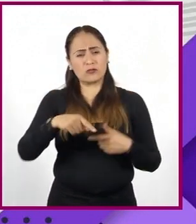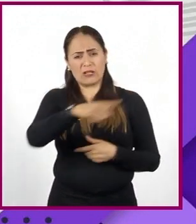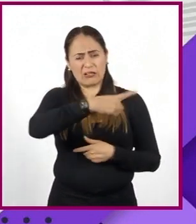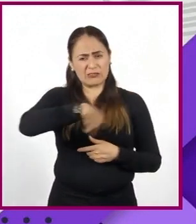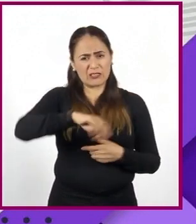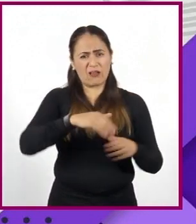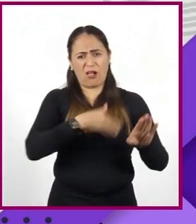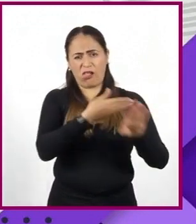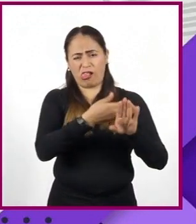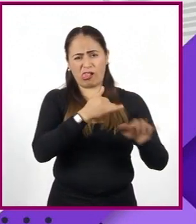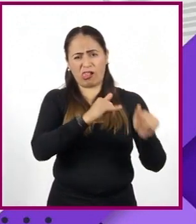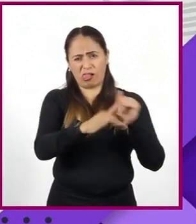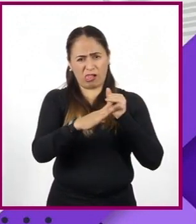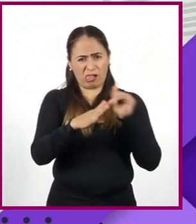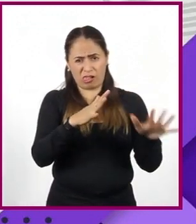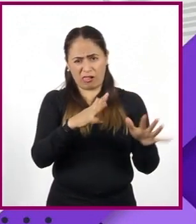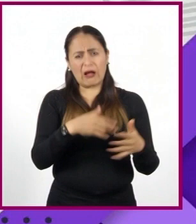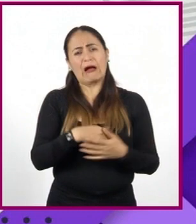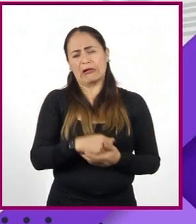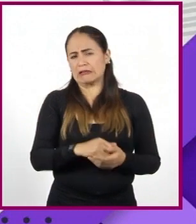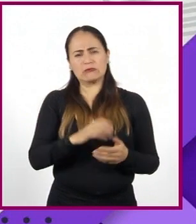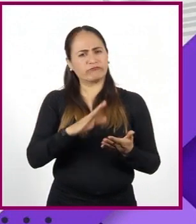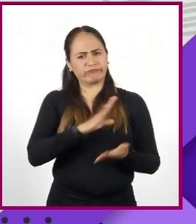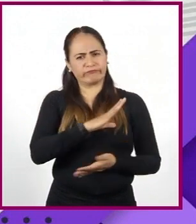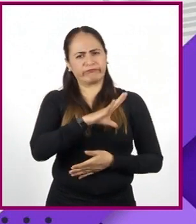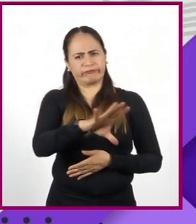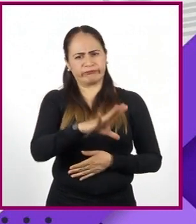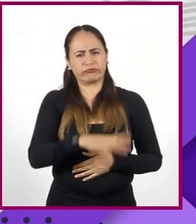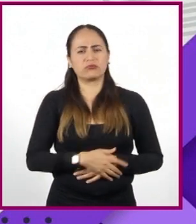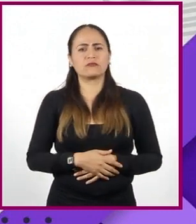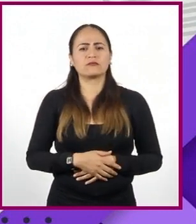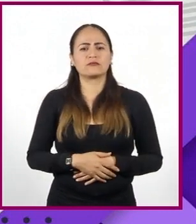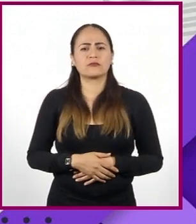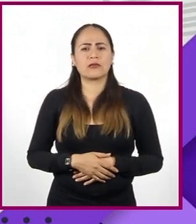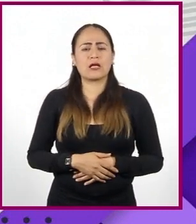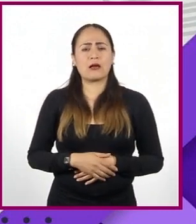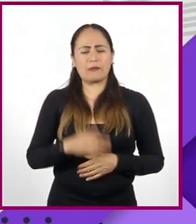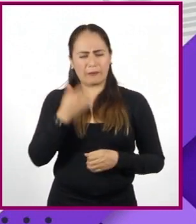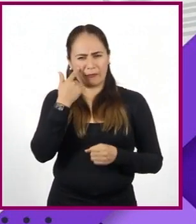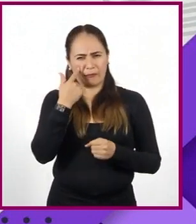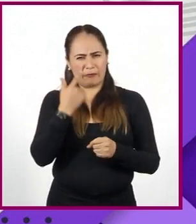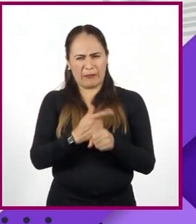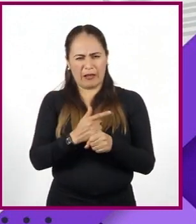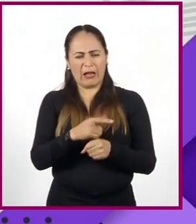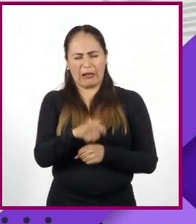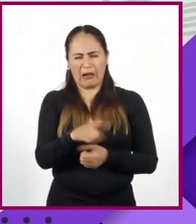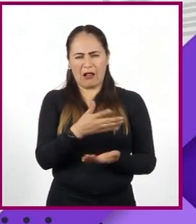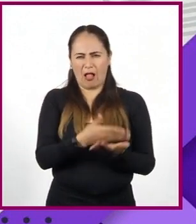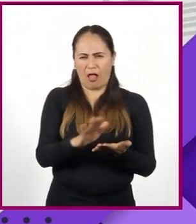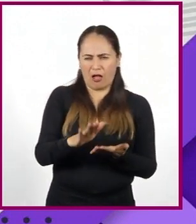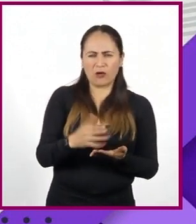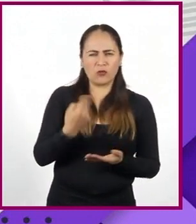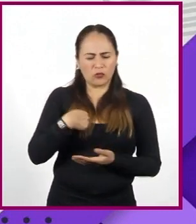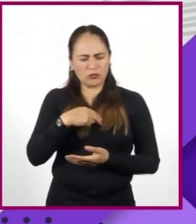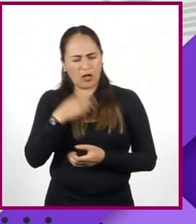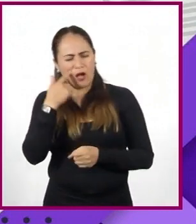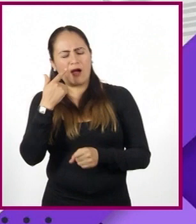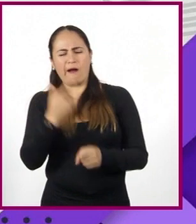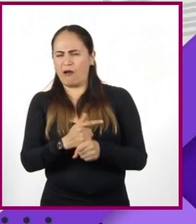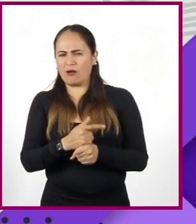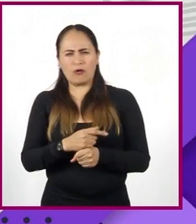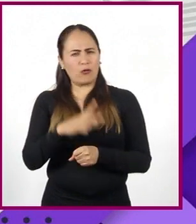naciones. Reconocer cuando alguien es excluido. Aceptar que todas y